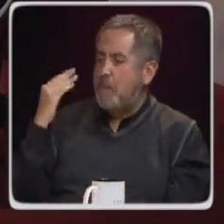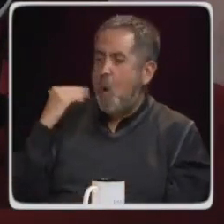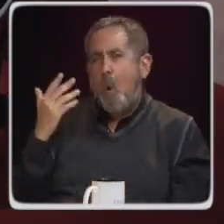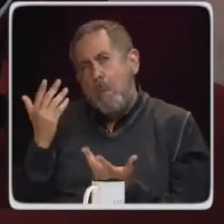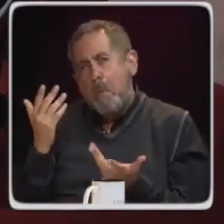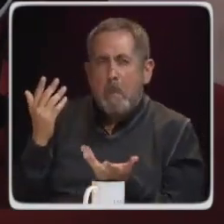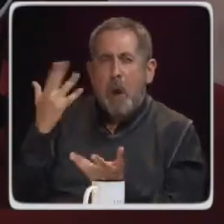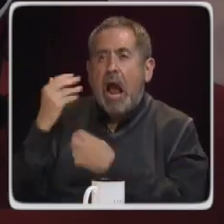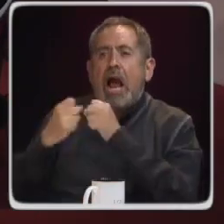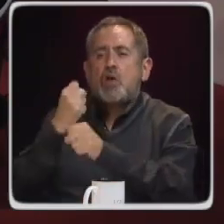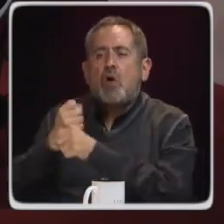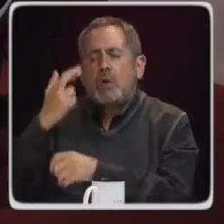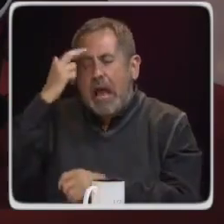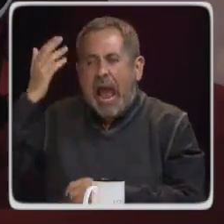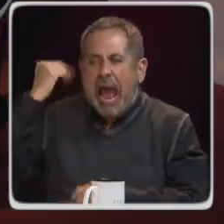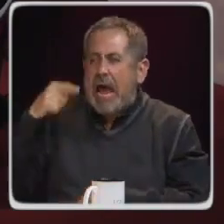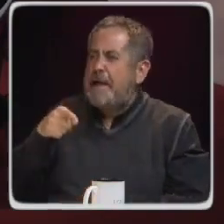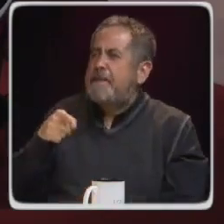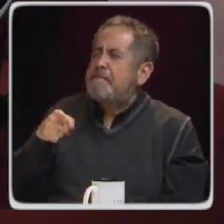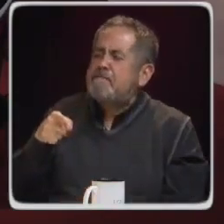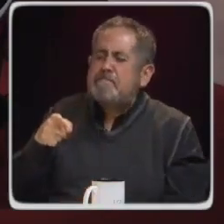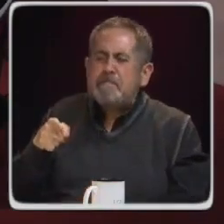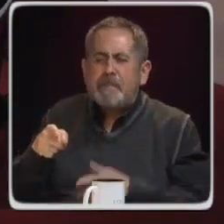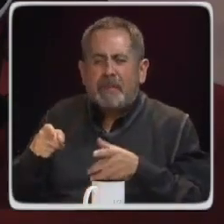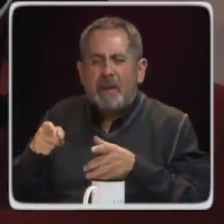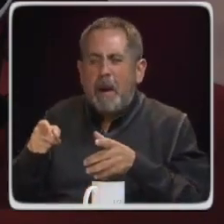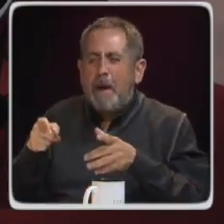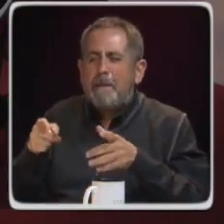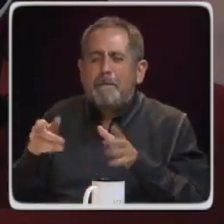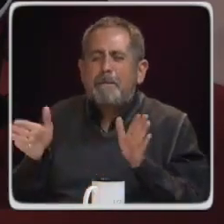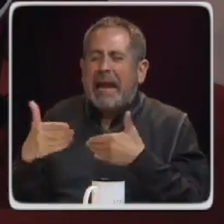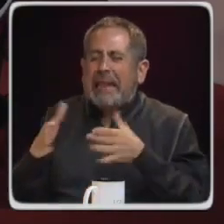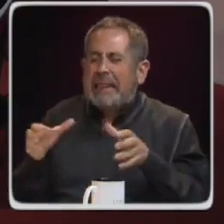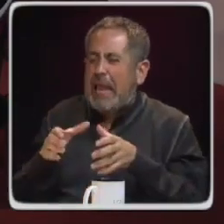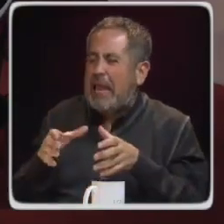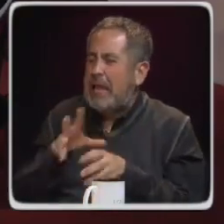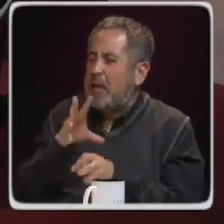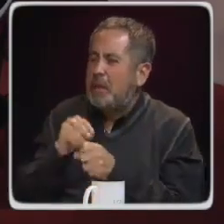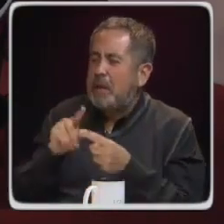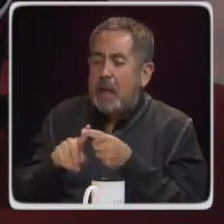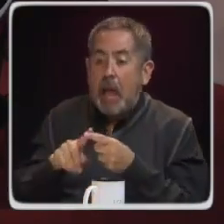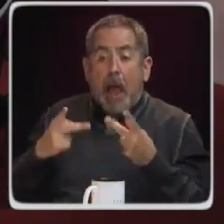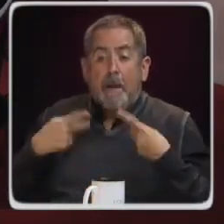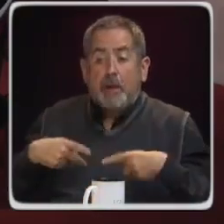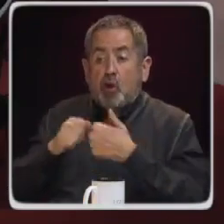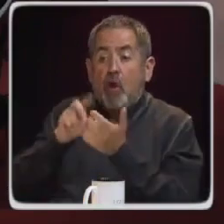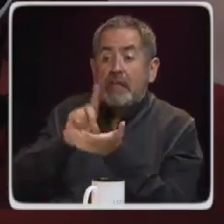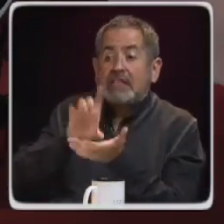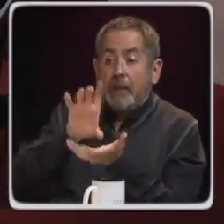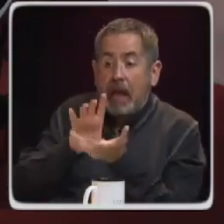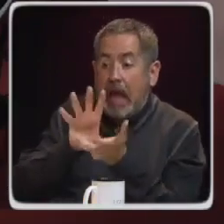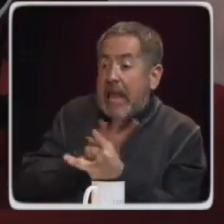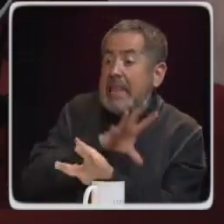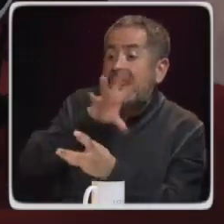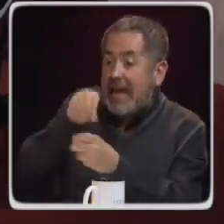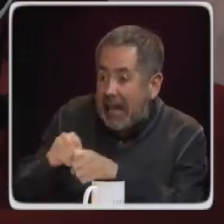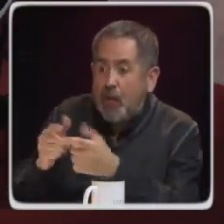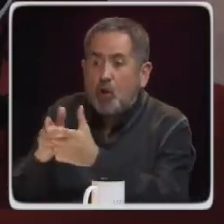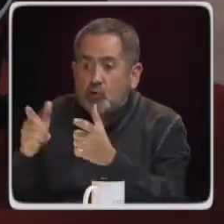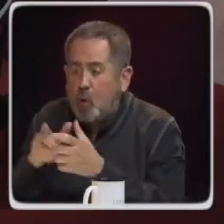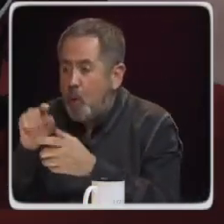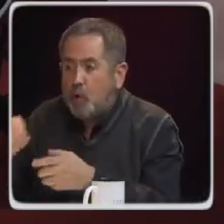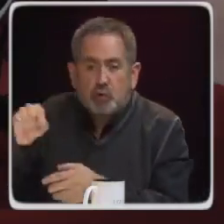planteles públicos de educación especializada, lo que tenemos. Y ahora lo que nos toca a los diputados, no en este presupuesto, sino